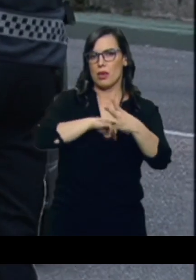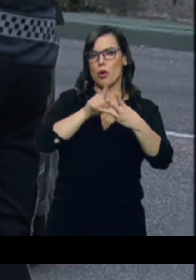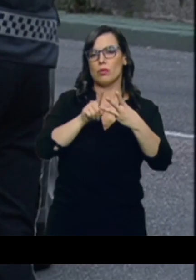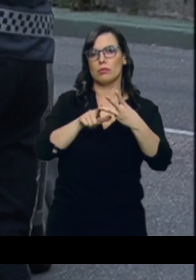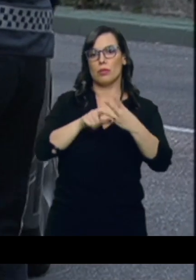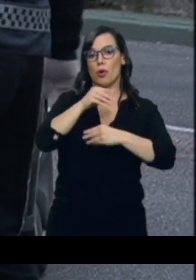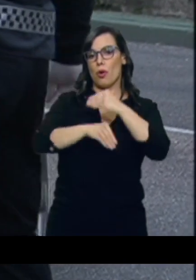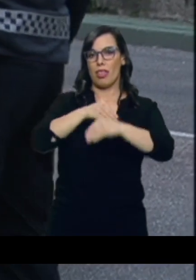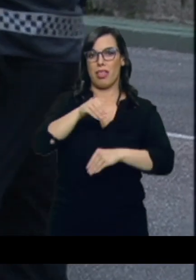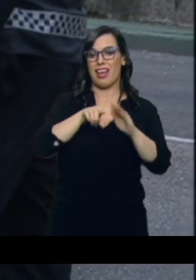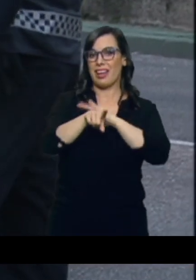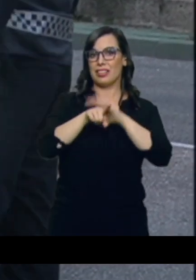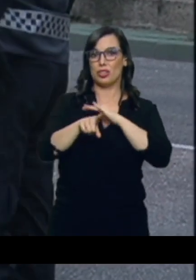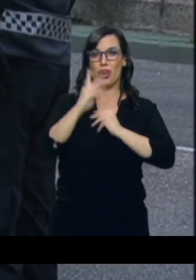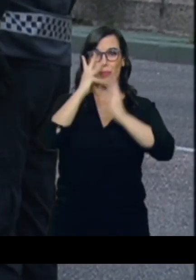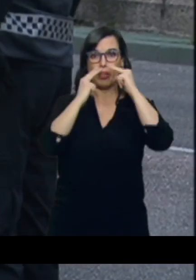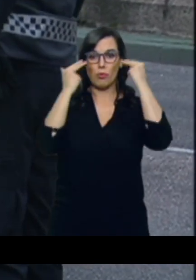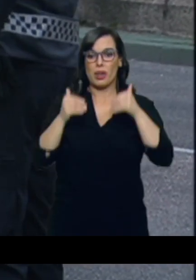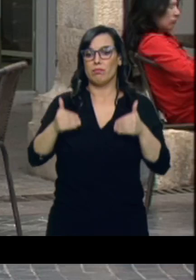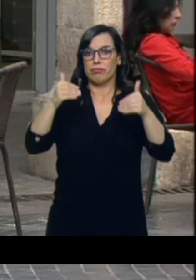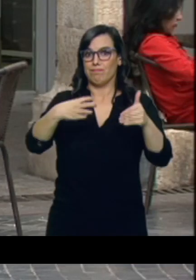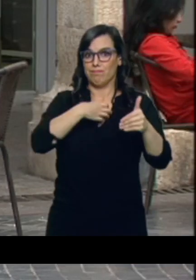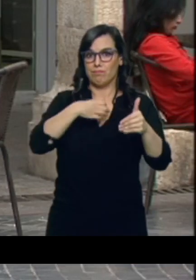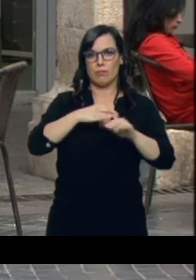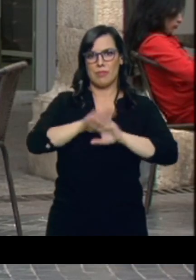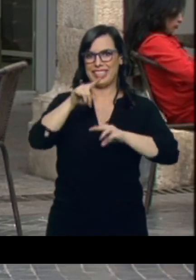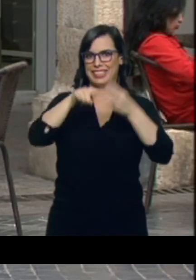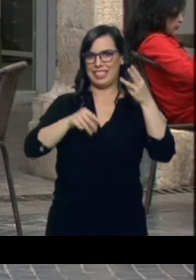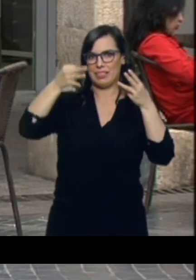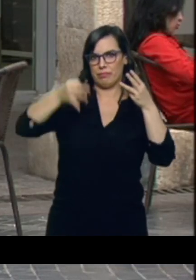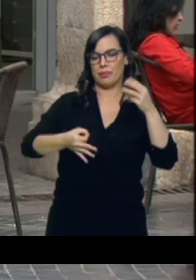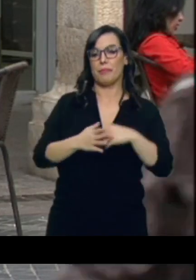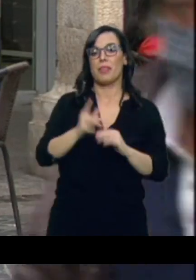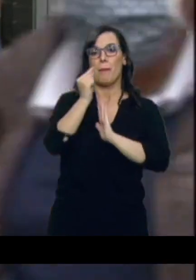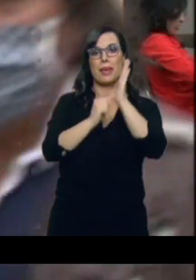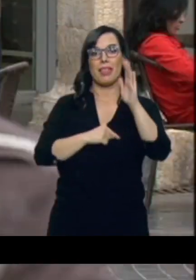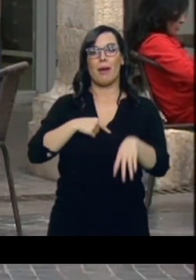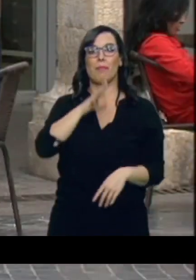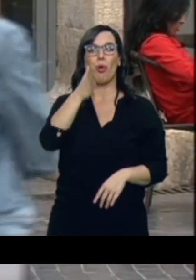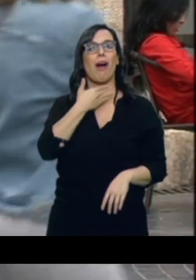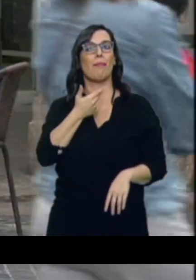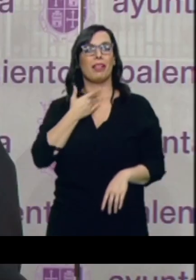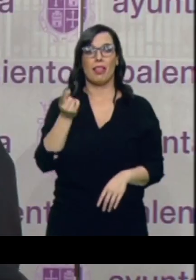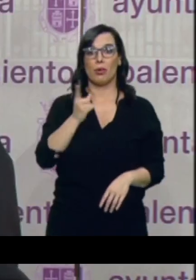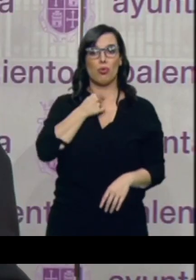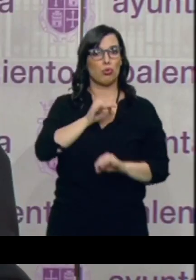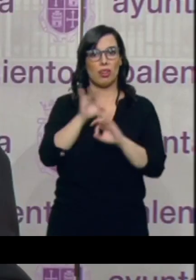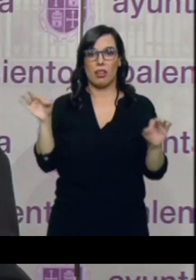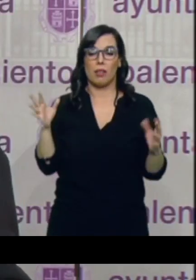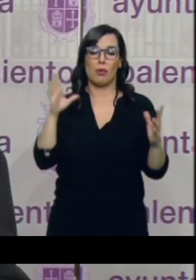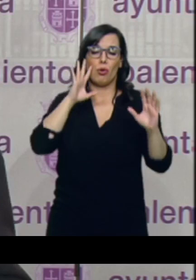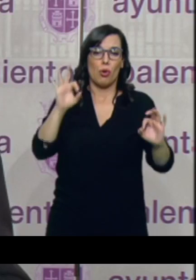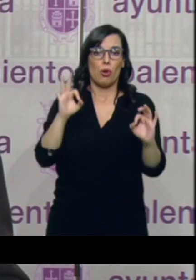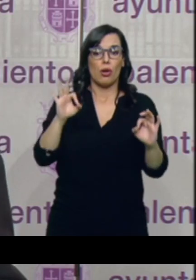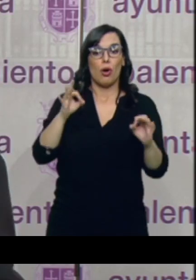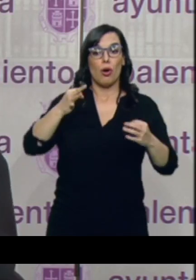realizar trámites inaplazables en la Administración. Estas medidas no se toman por gusto, estas medidas no gustan a nadie, pero lógicamente